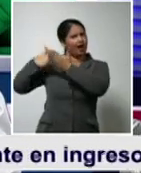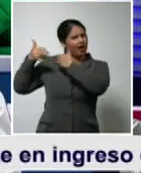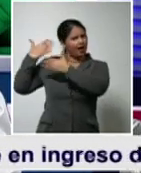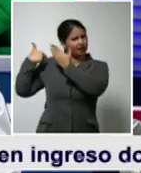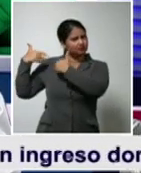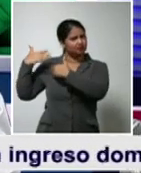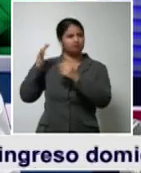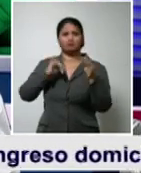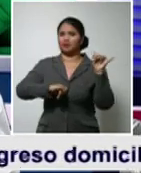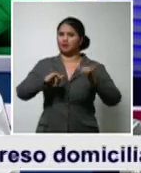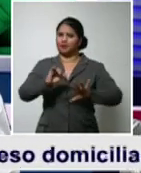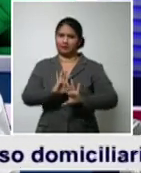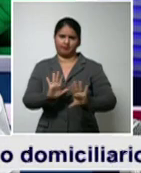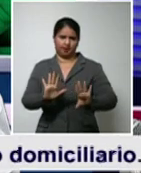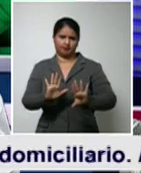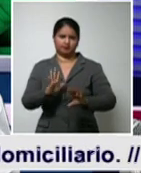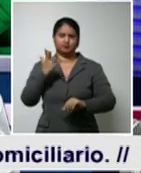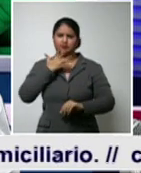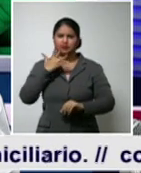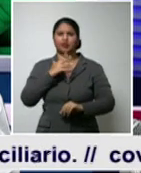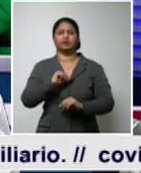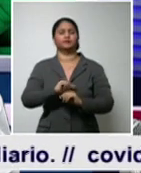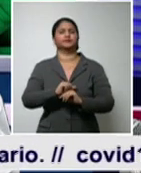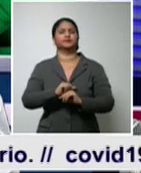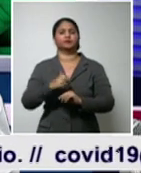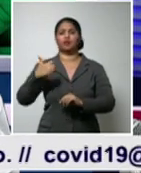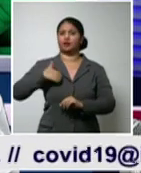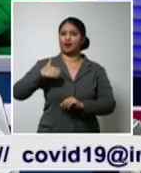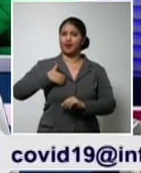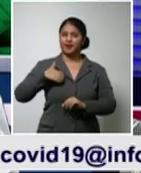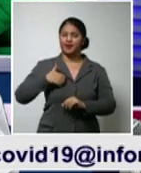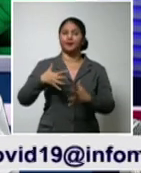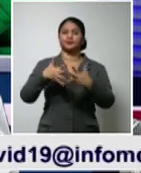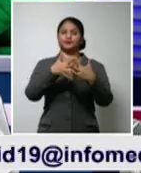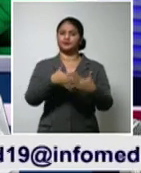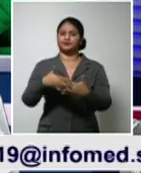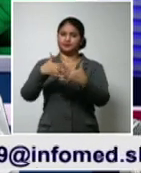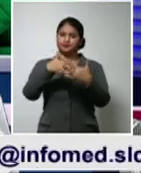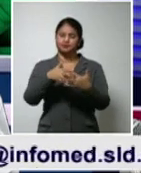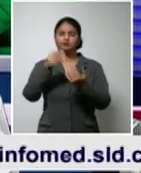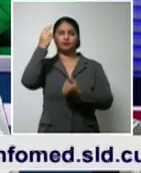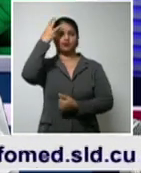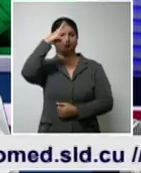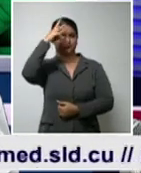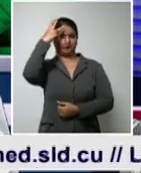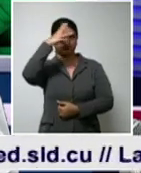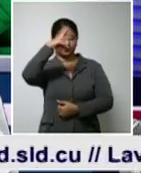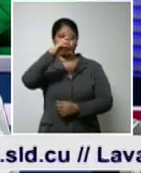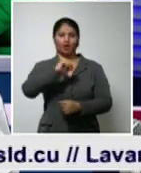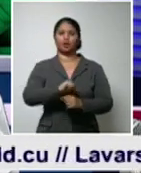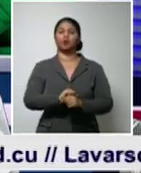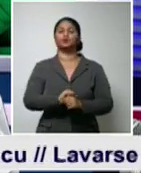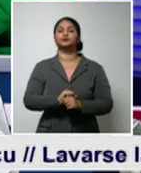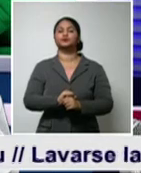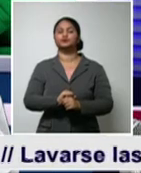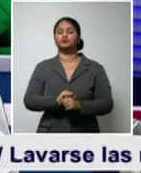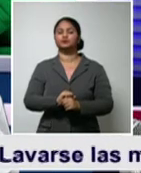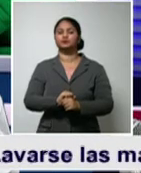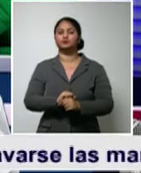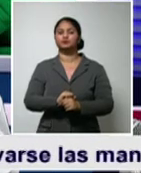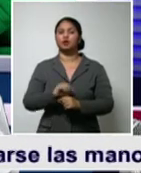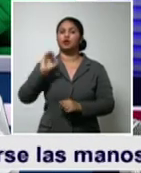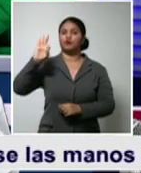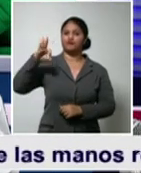un americano procedente de Panamá, igual que una mexicana, una checa procedente de